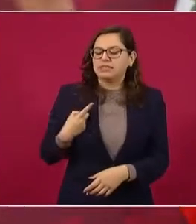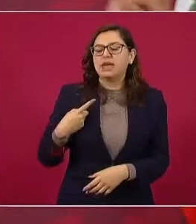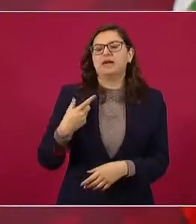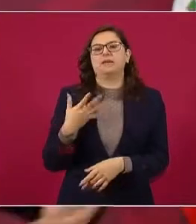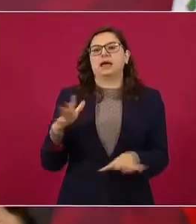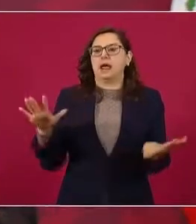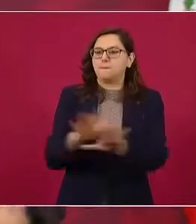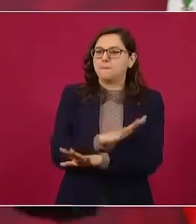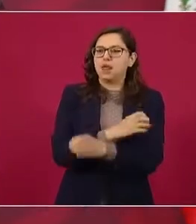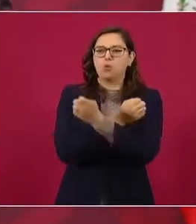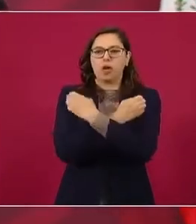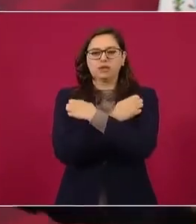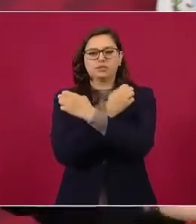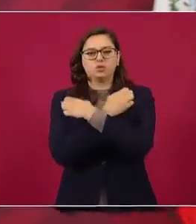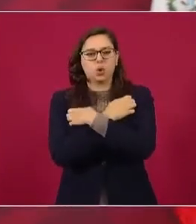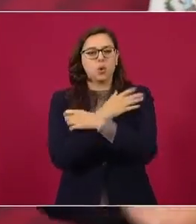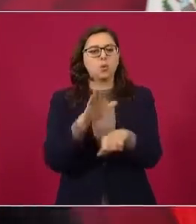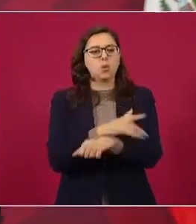vendiendo plazas.